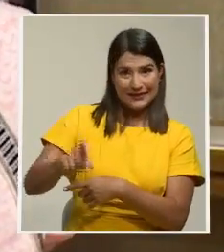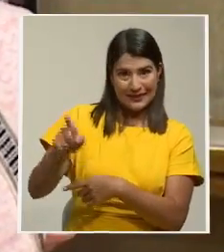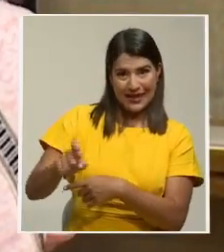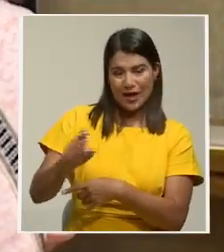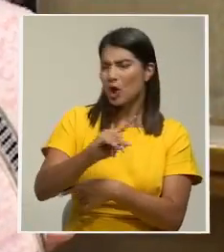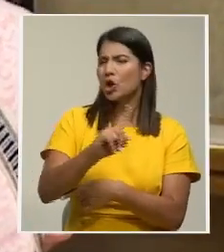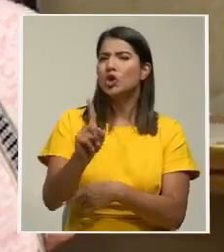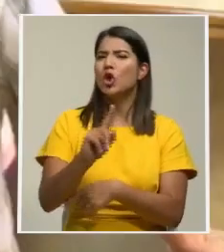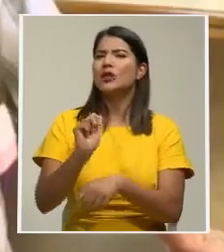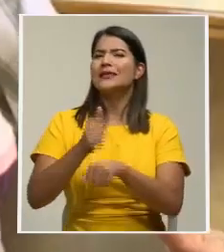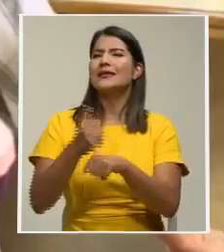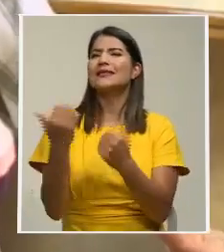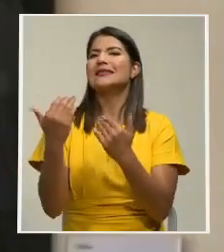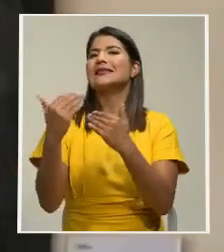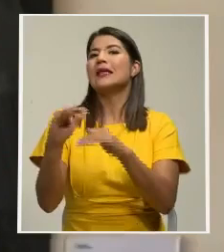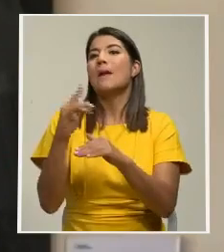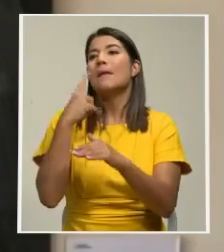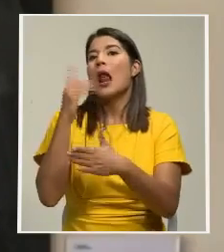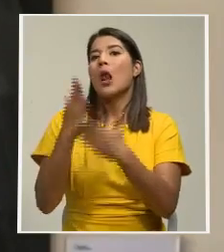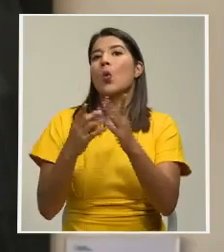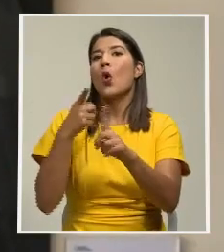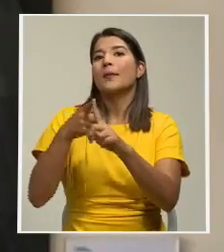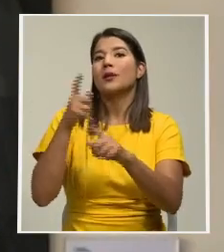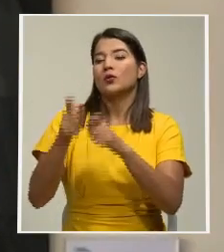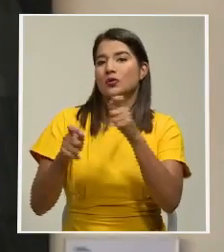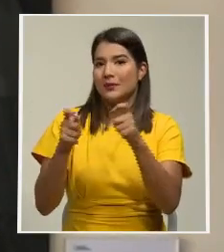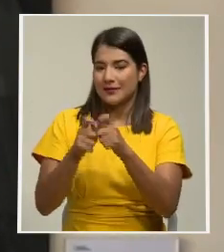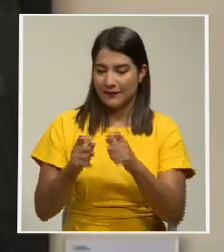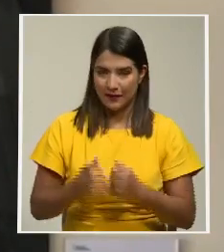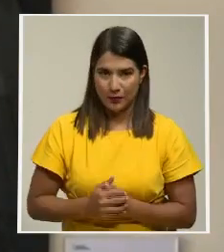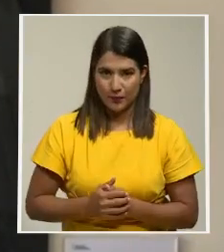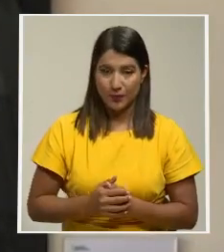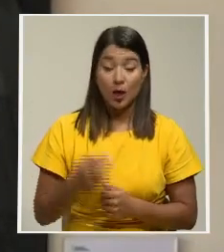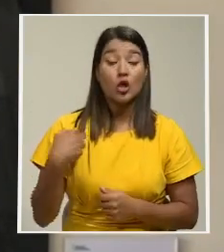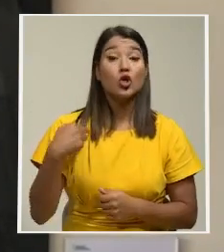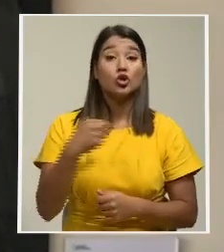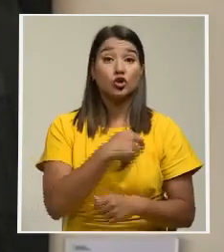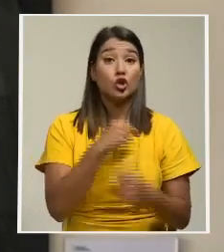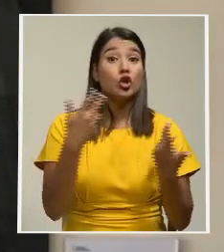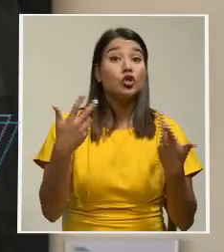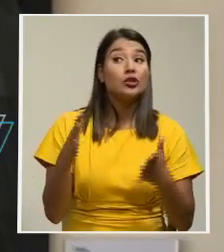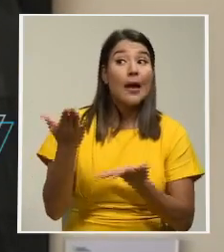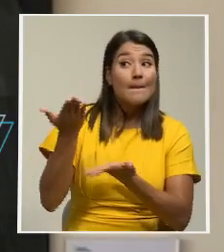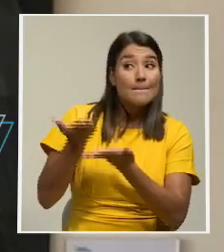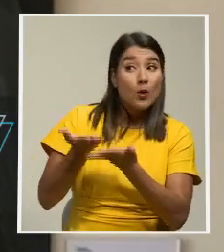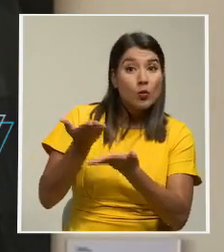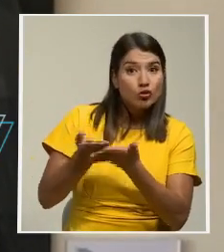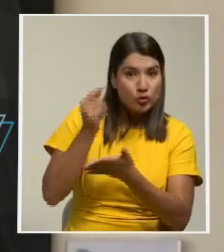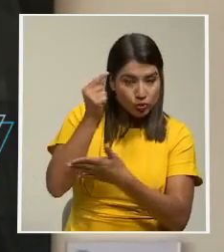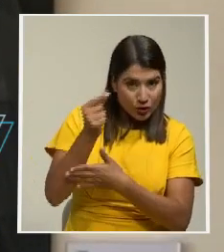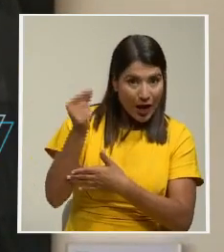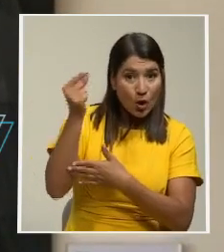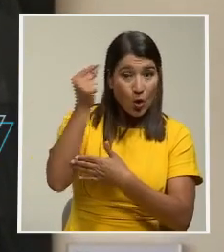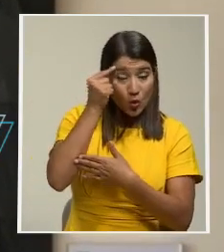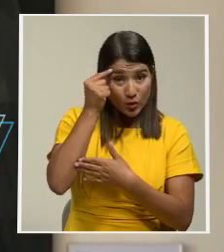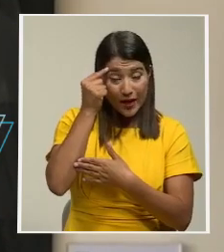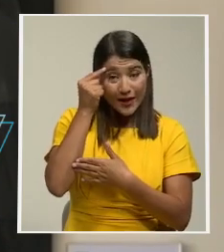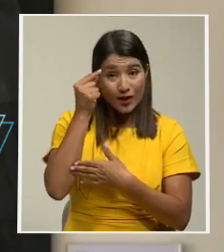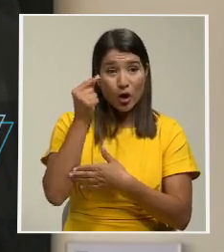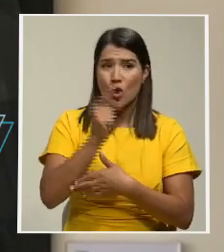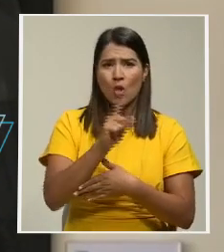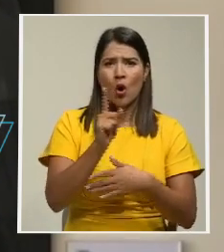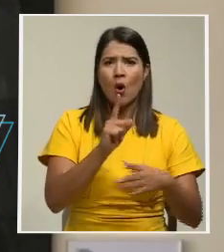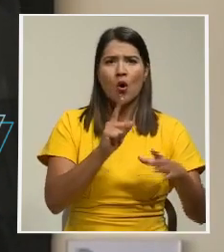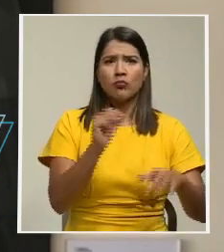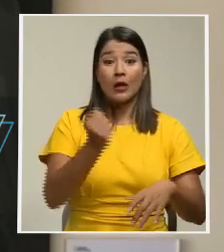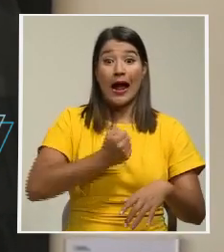a fines predefinidos. Hemos propuesto al gobierno la sustitución de esas cargas para fiscales, no de